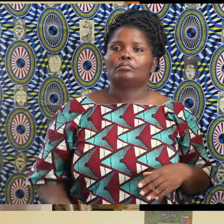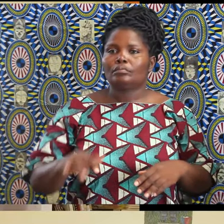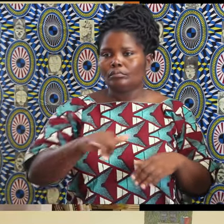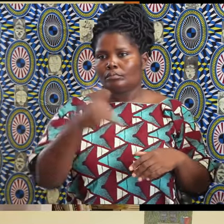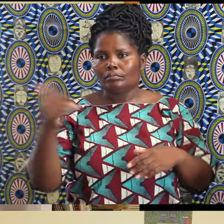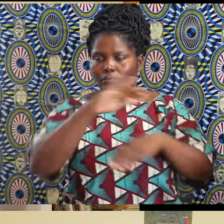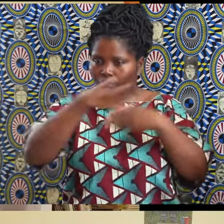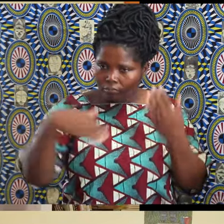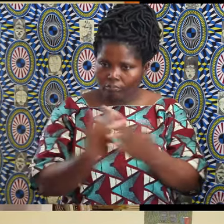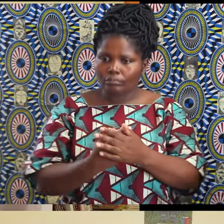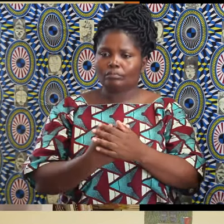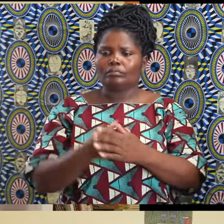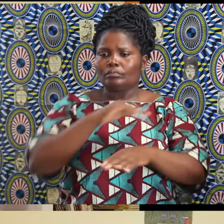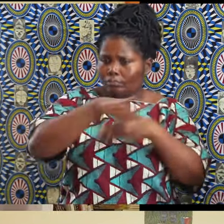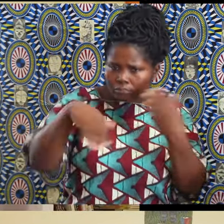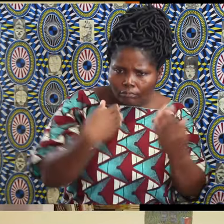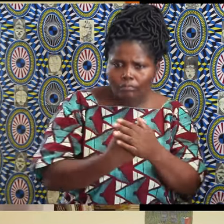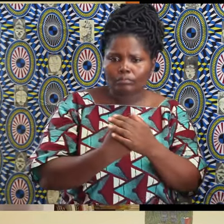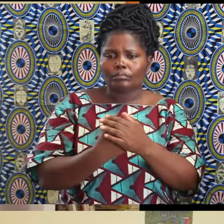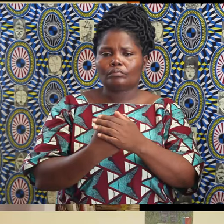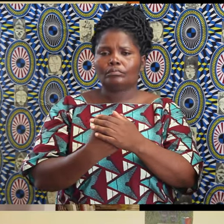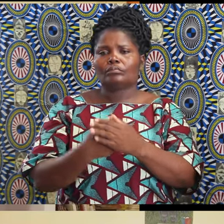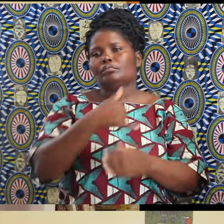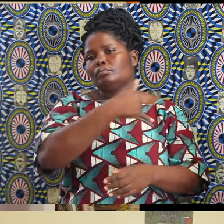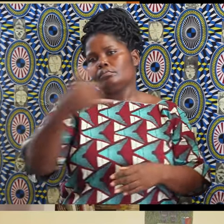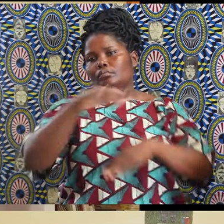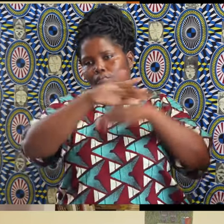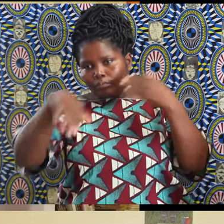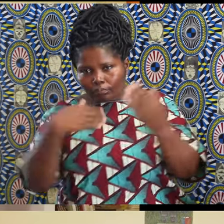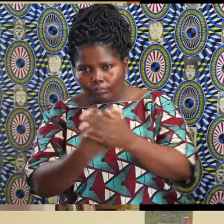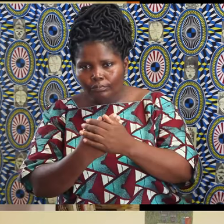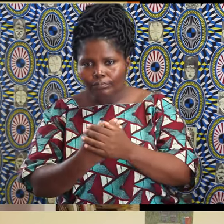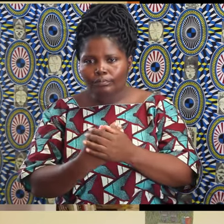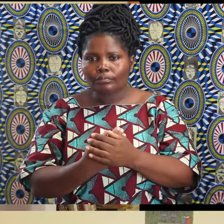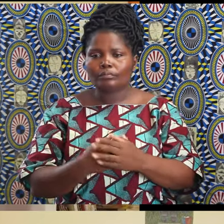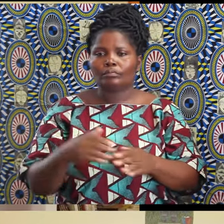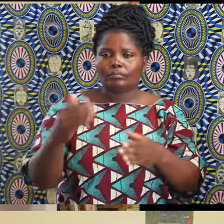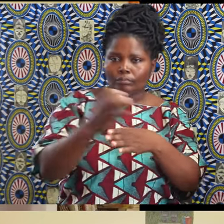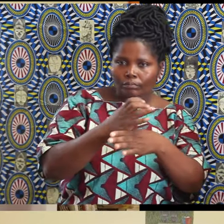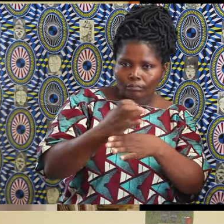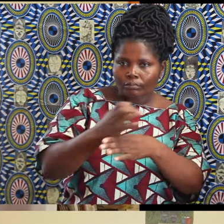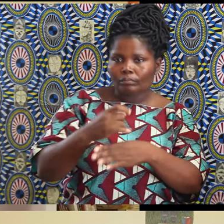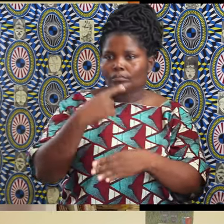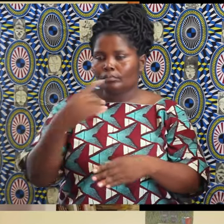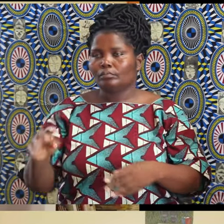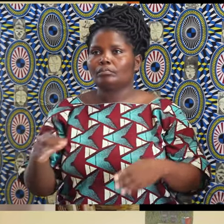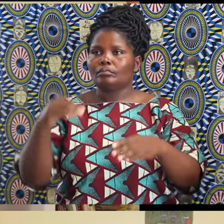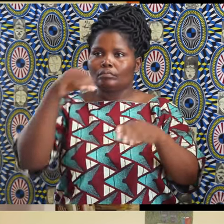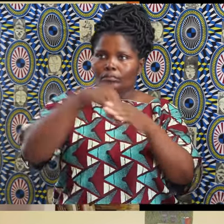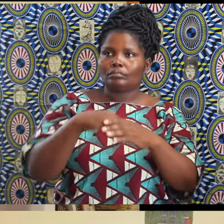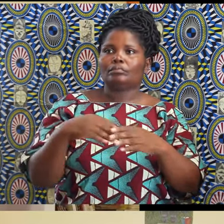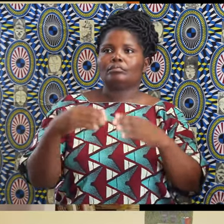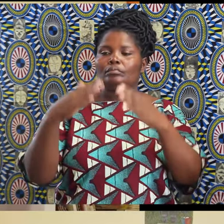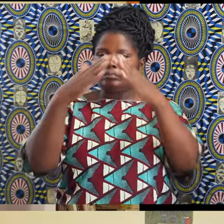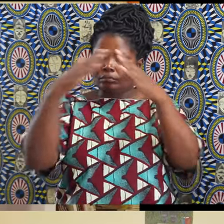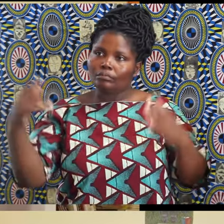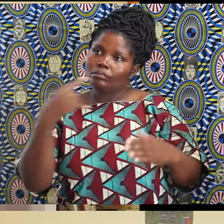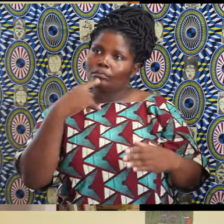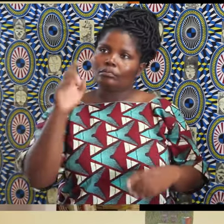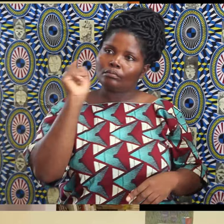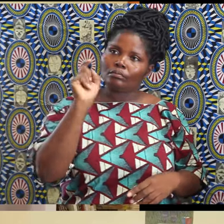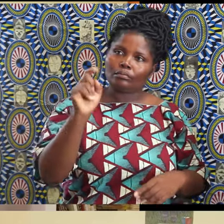Pero todos, y todos compartimos el mismo hogar y debemos cuidar de